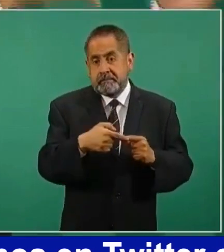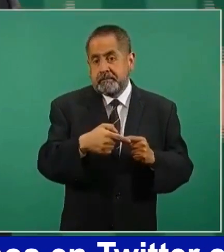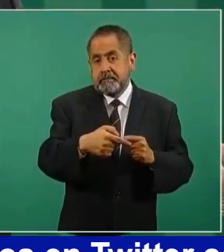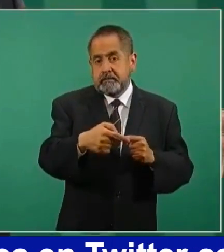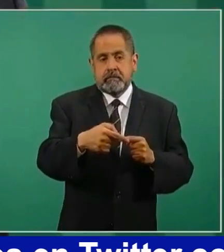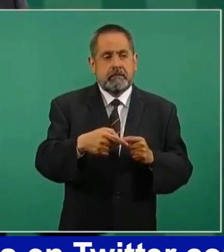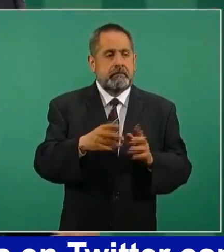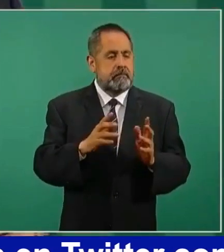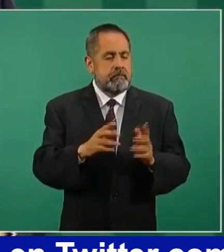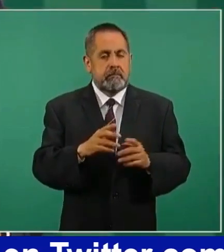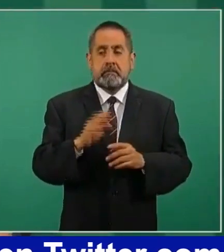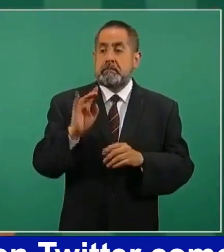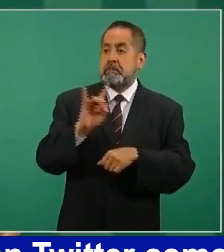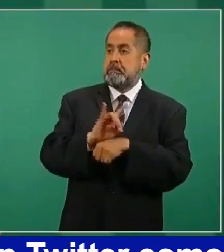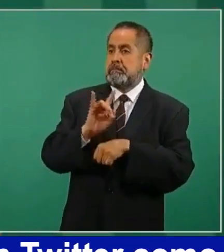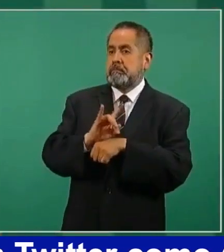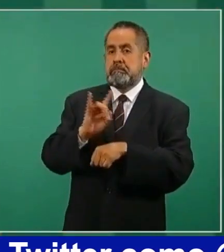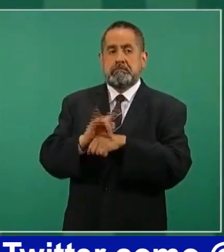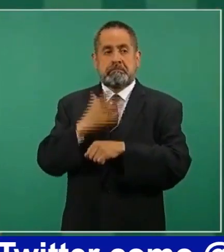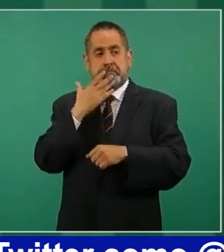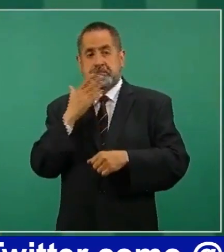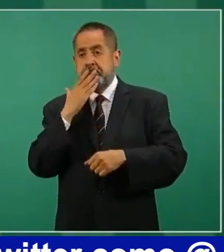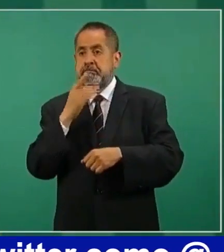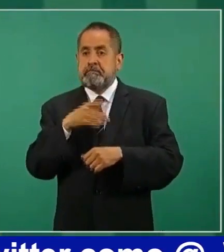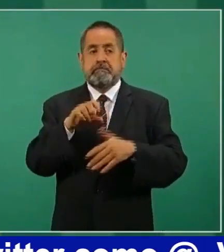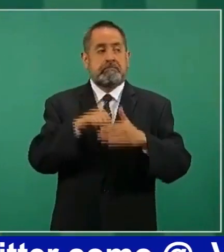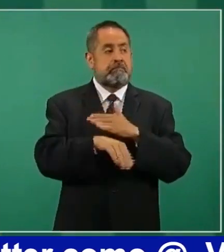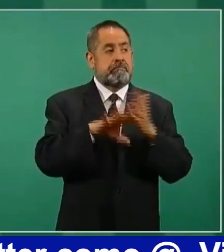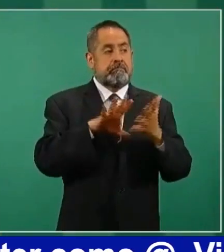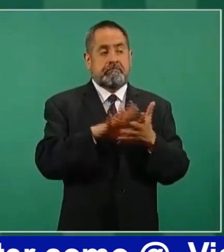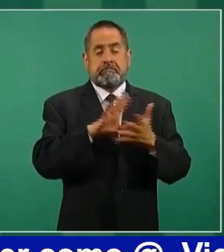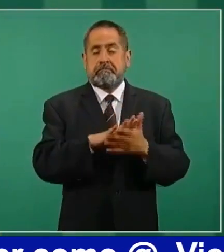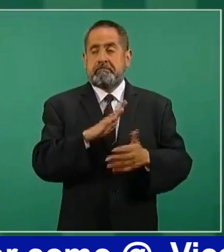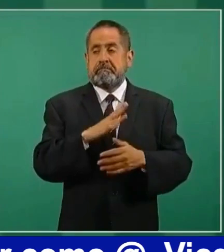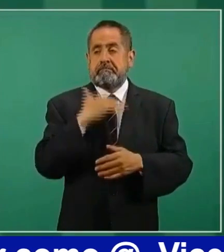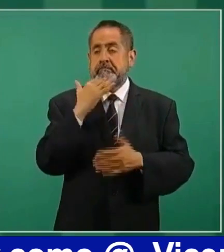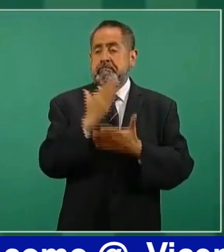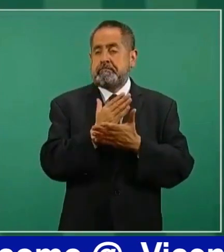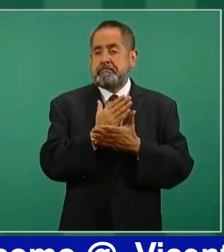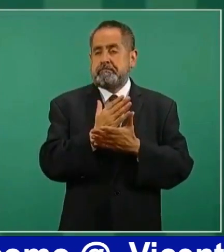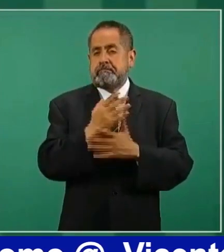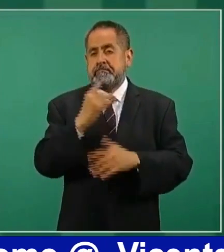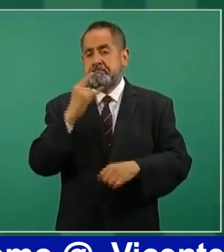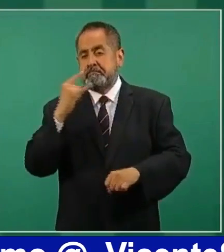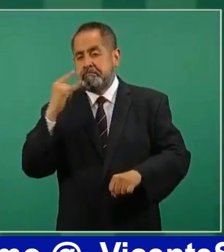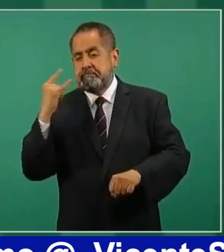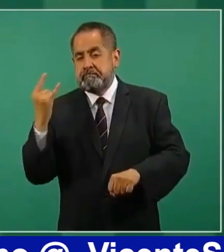supuestamente combatiendo la corrupción y fue un